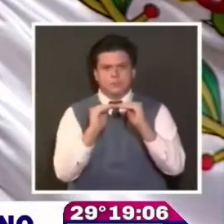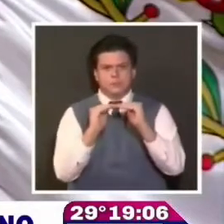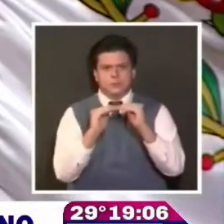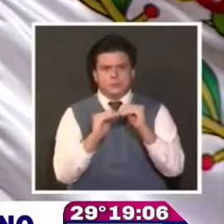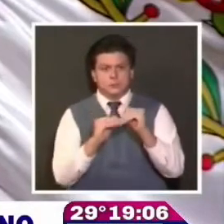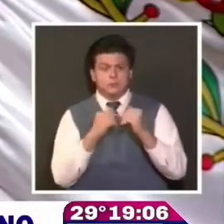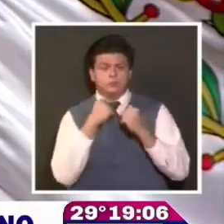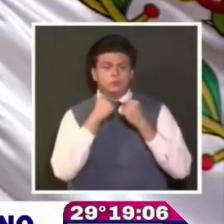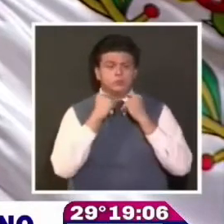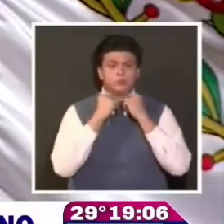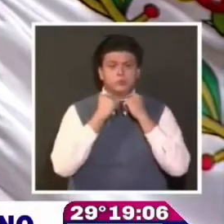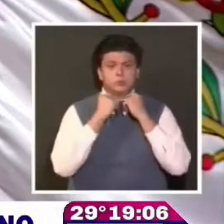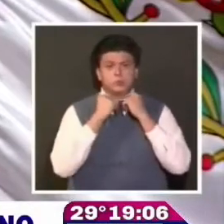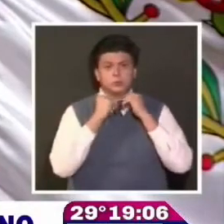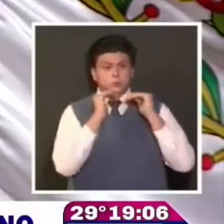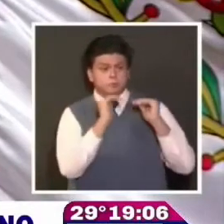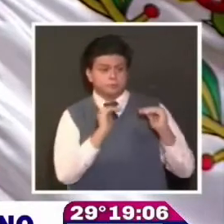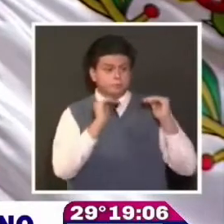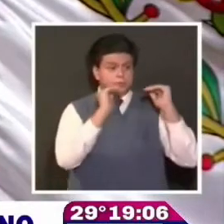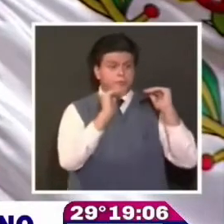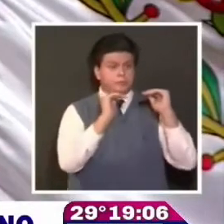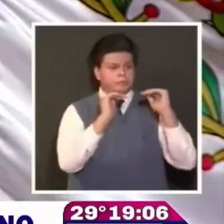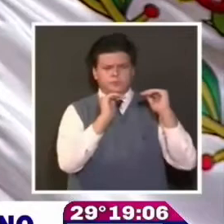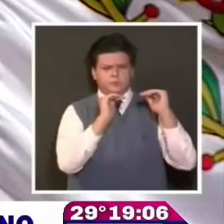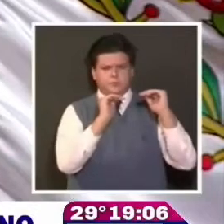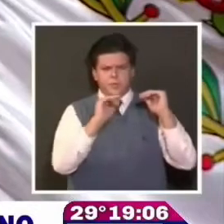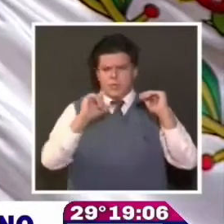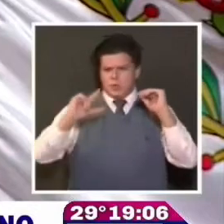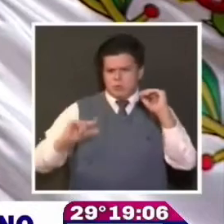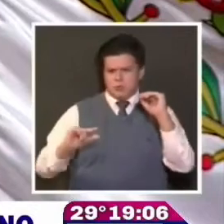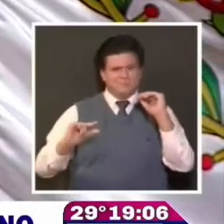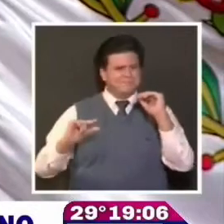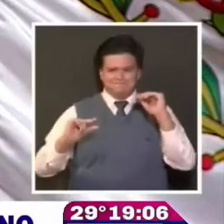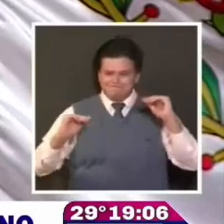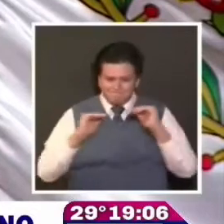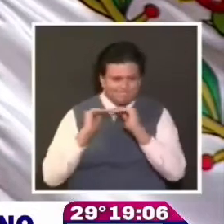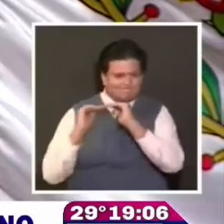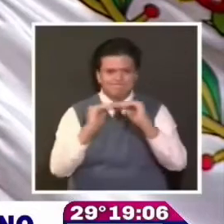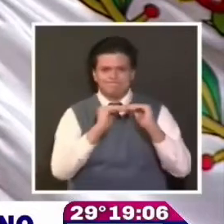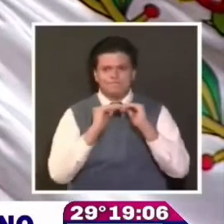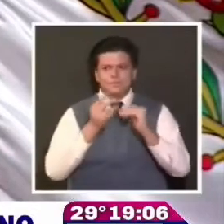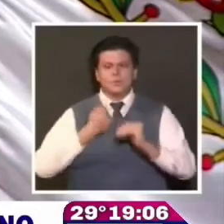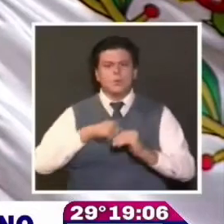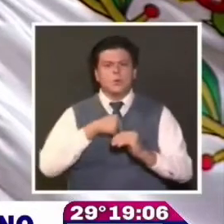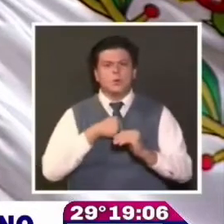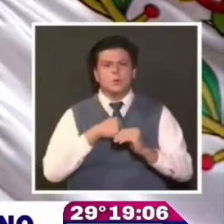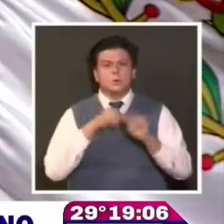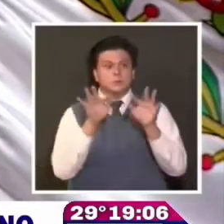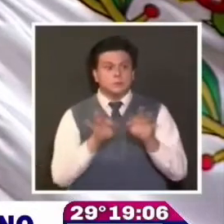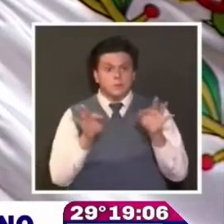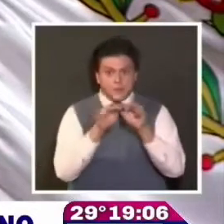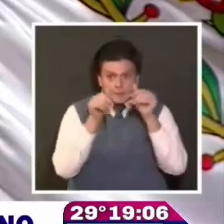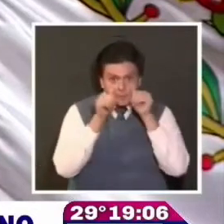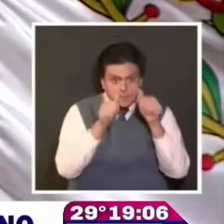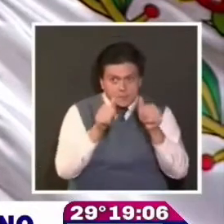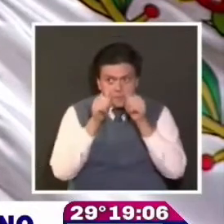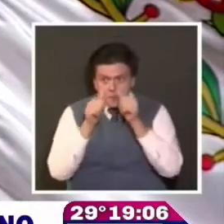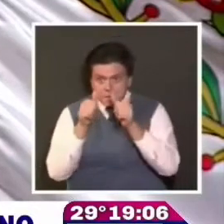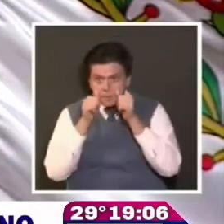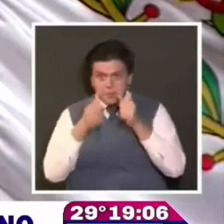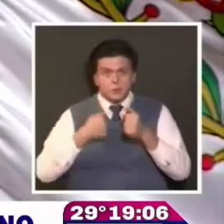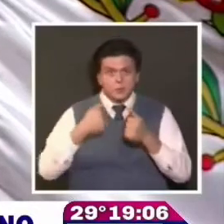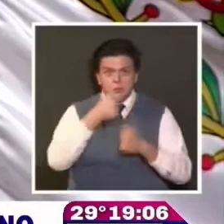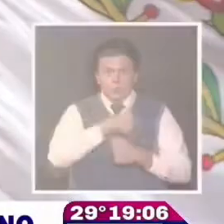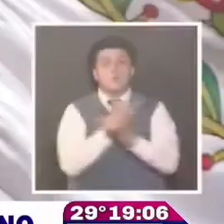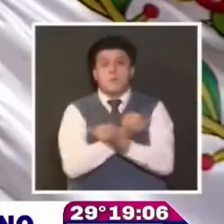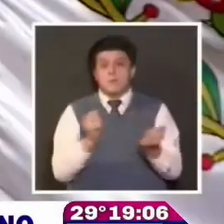privilegios ni privilegiados. Supimos escuchar todas las voces, permanecimos abiertos a la crítica y al